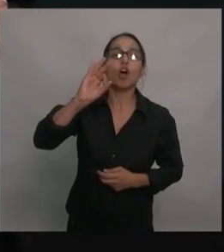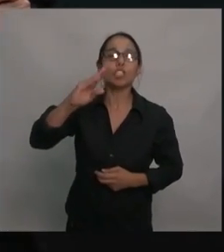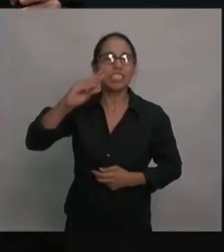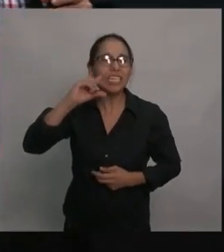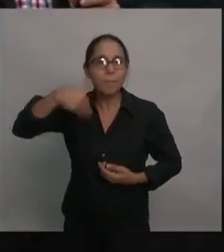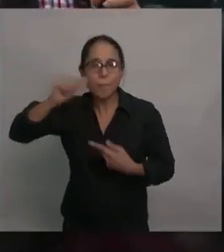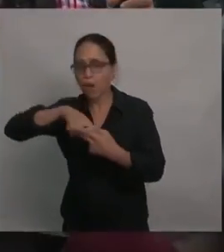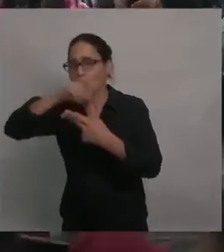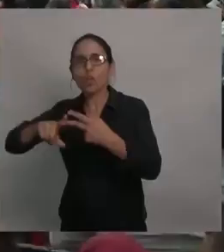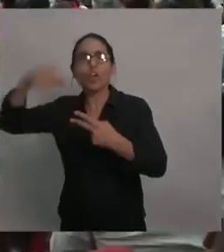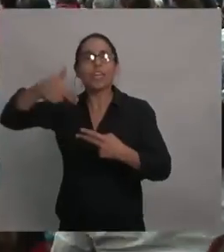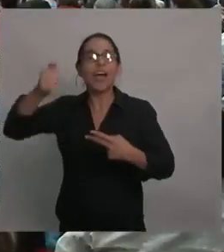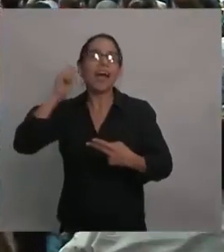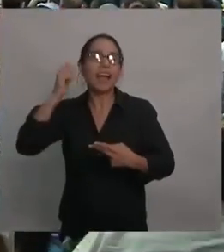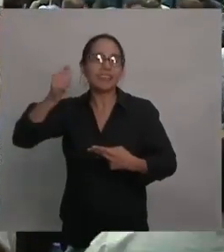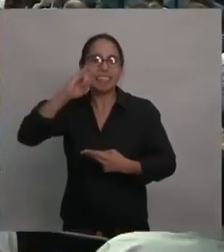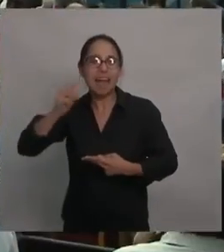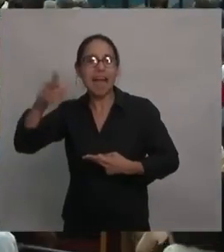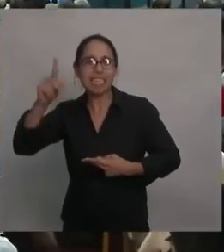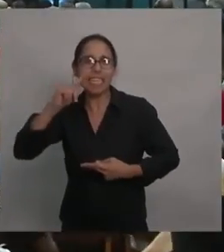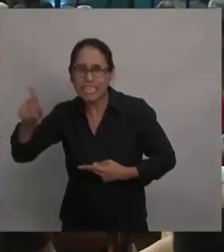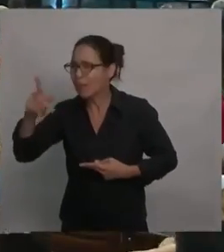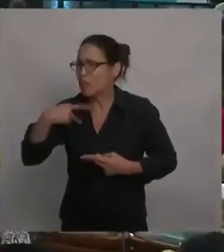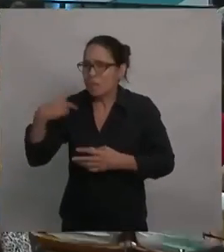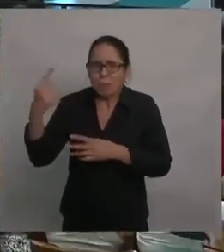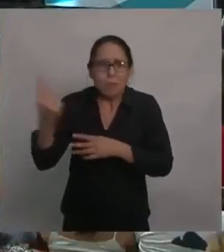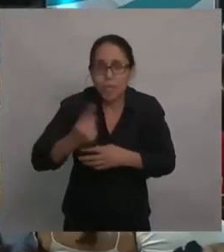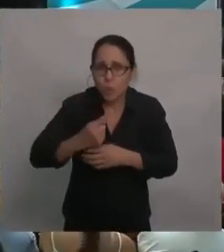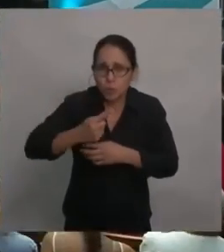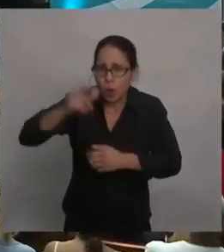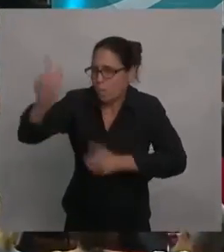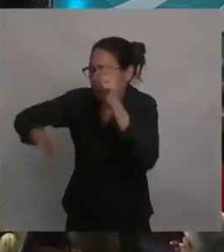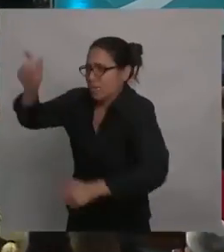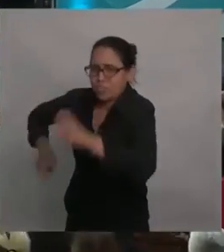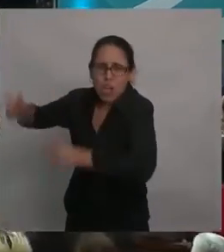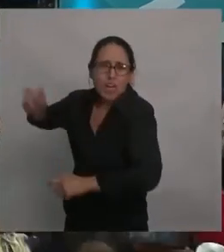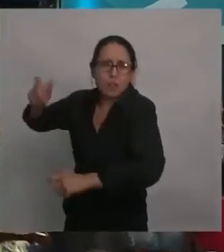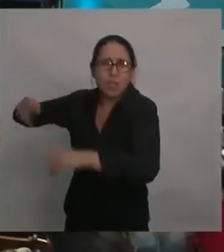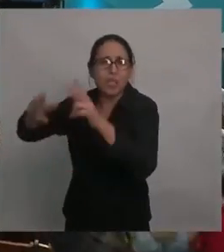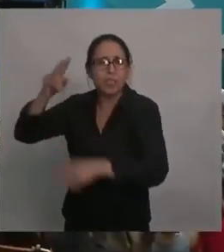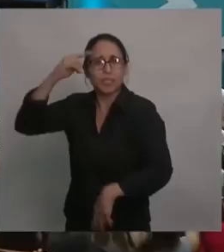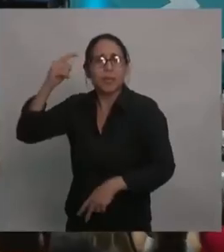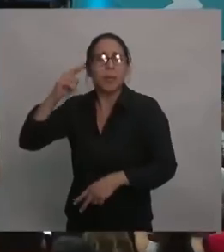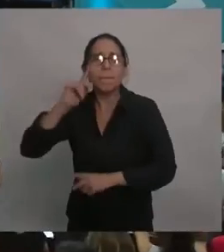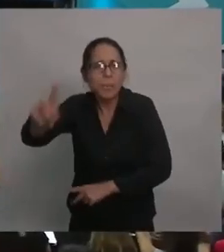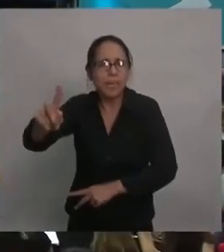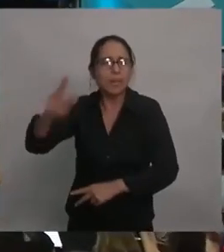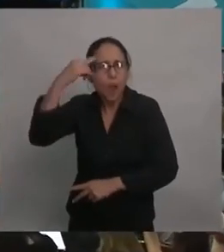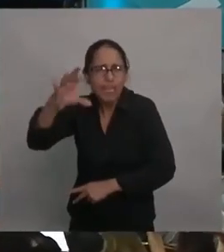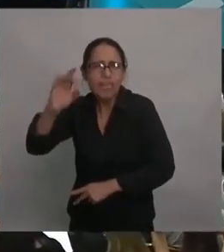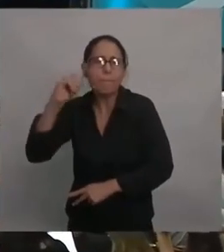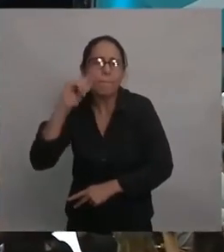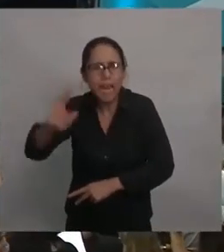en menos de un minuto la vida de 80.000 personas. Vamos a no olvidar jamás eso. Muchas gracias, Ramón. Muchas